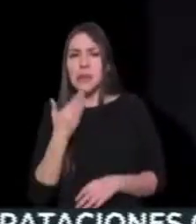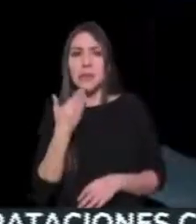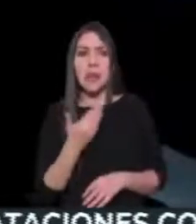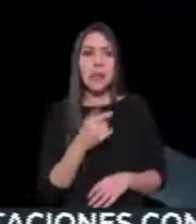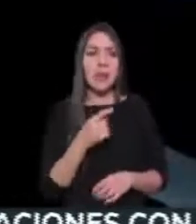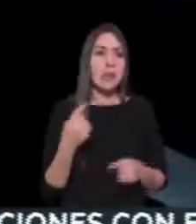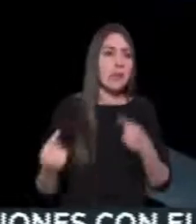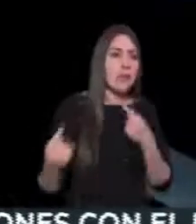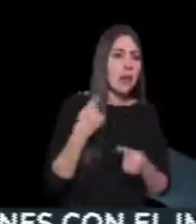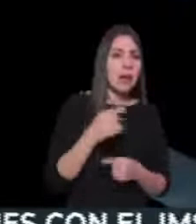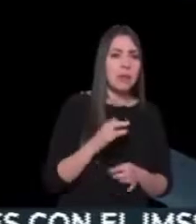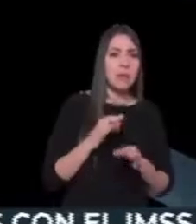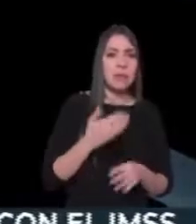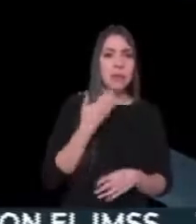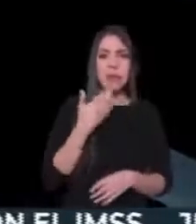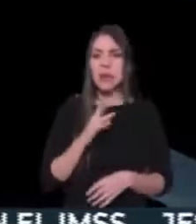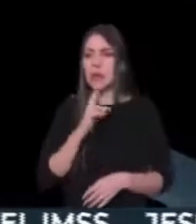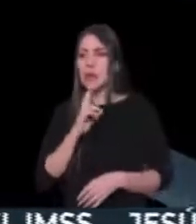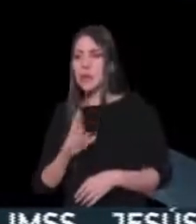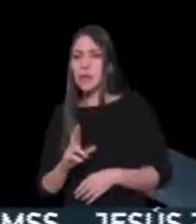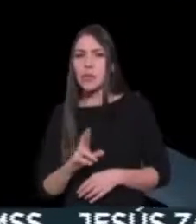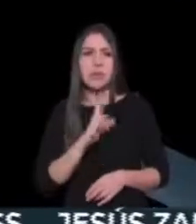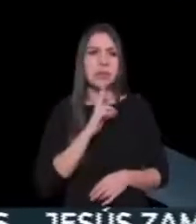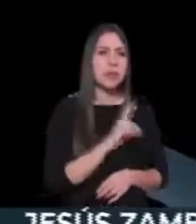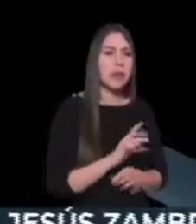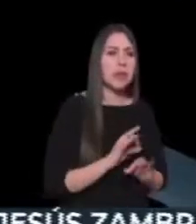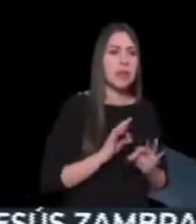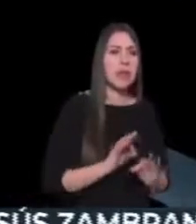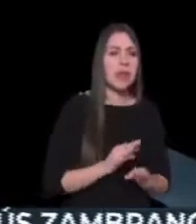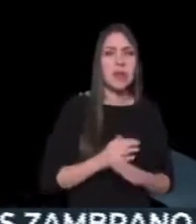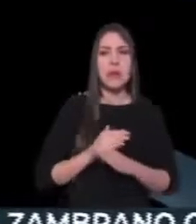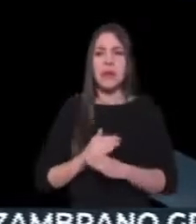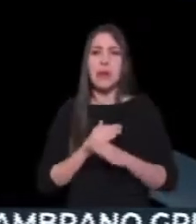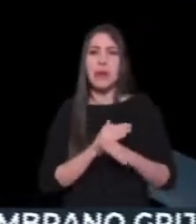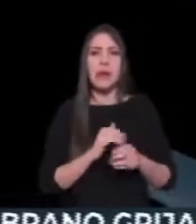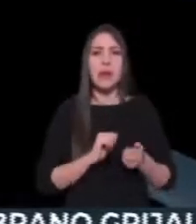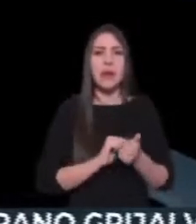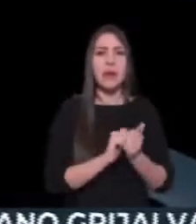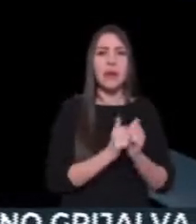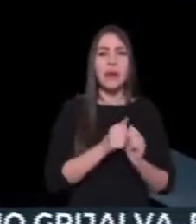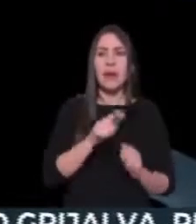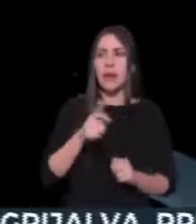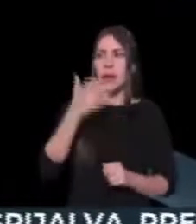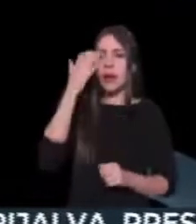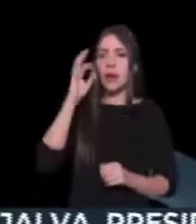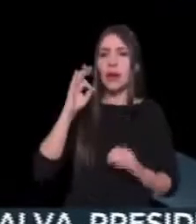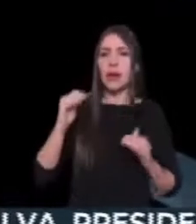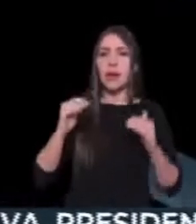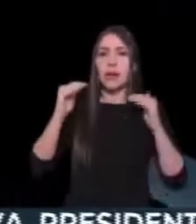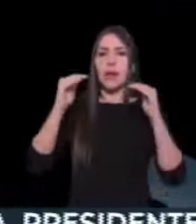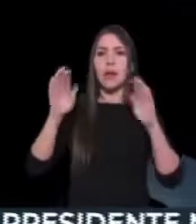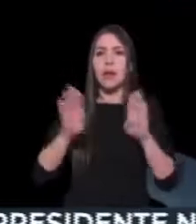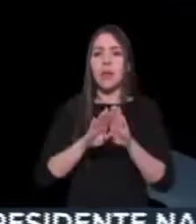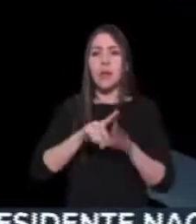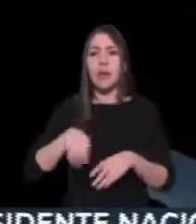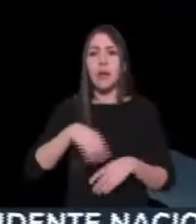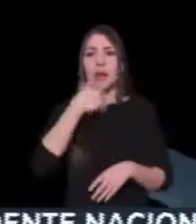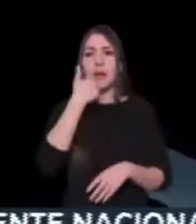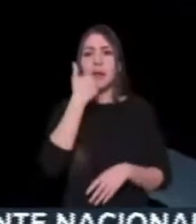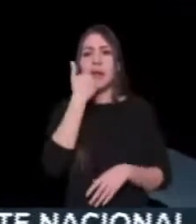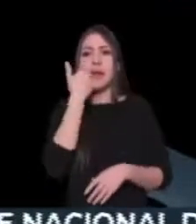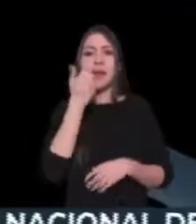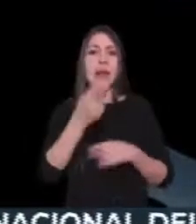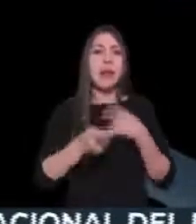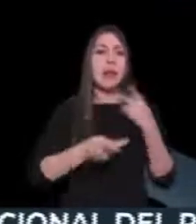respuestas a muchas cosas, se fue convirtiendo en un personaje y así de grande, digamos, como se hizo en términos de la posibilidad de dar